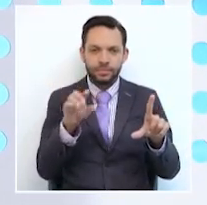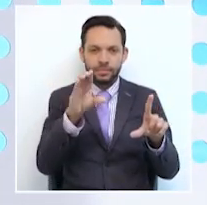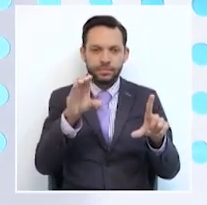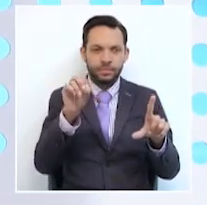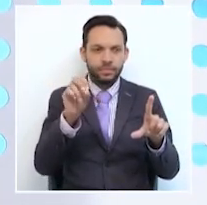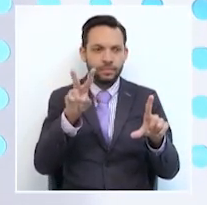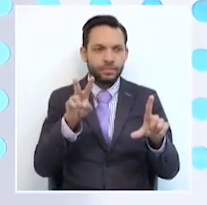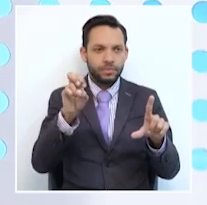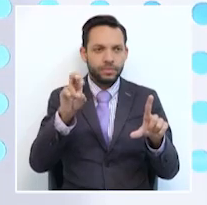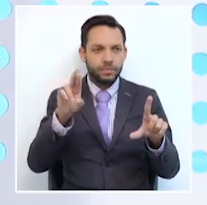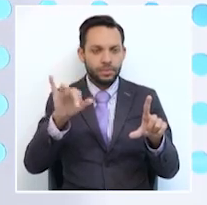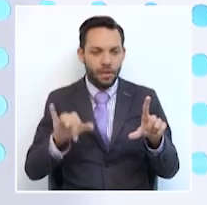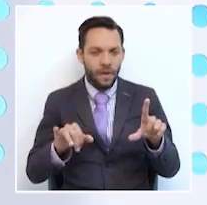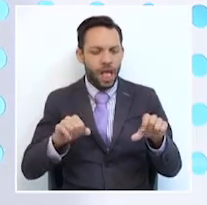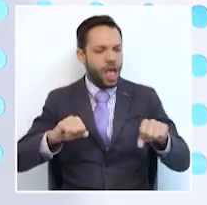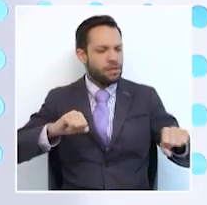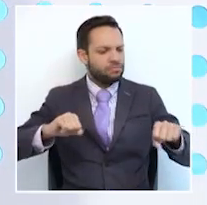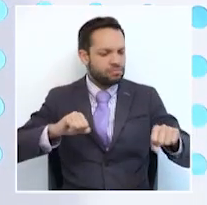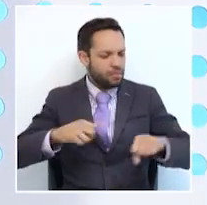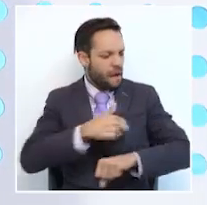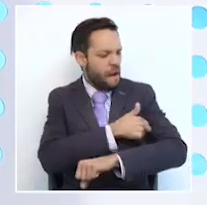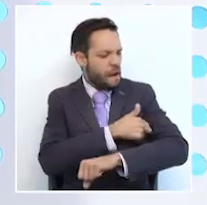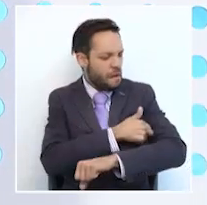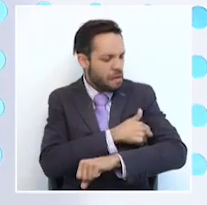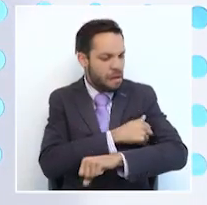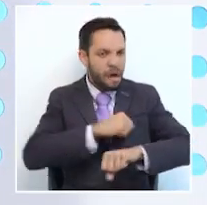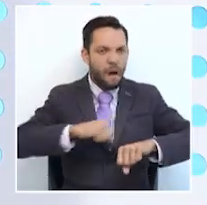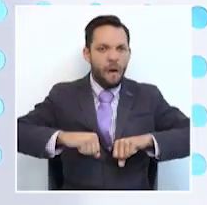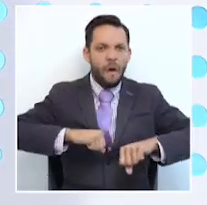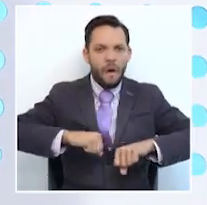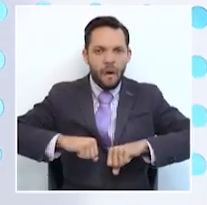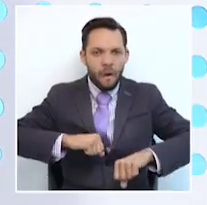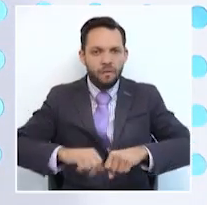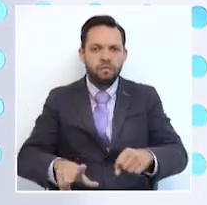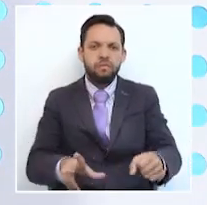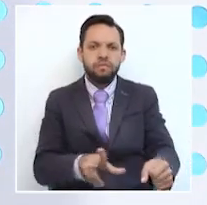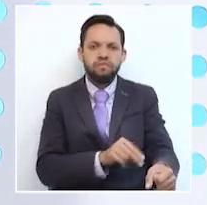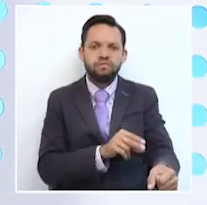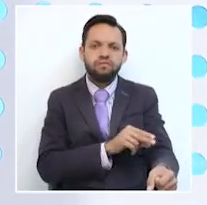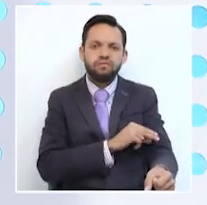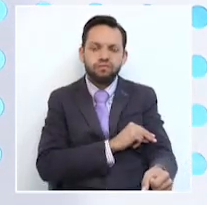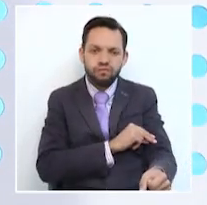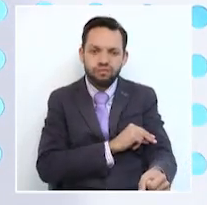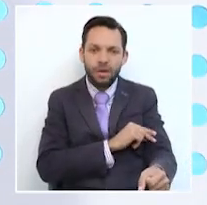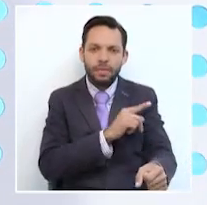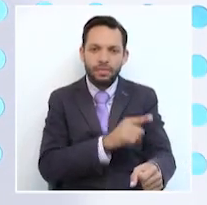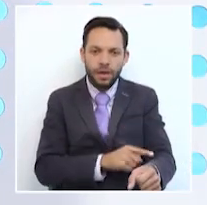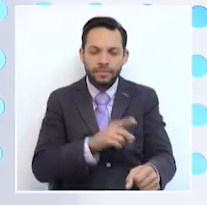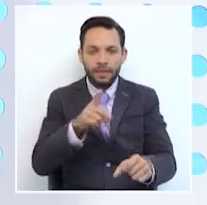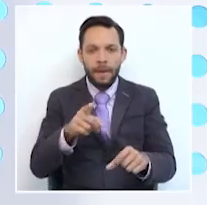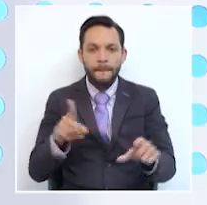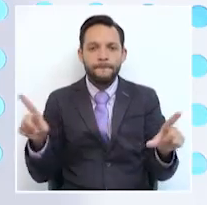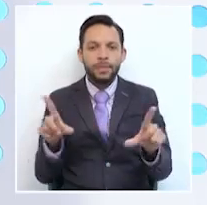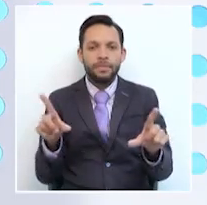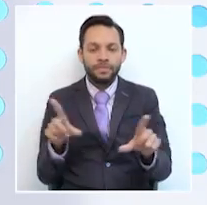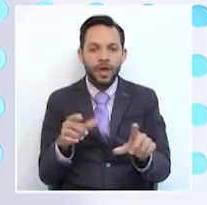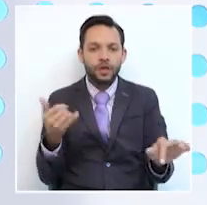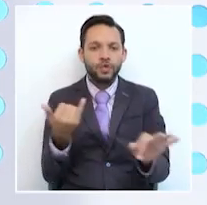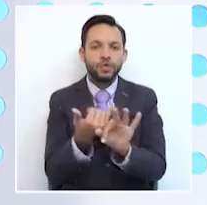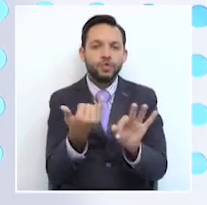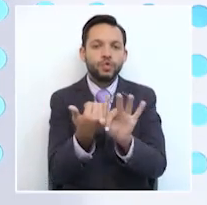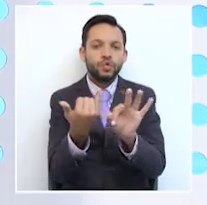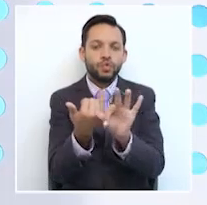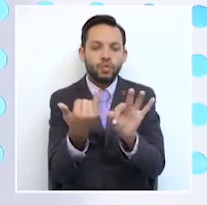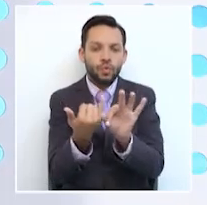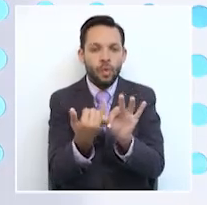energizante y para la para la anemia lo debe tener ahí línea y aparece en disco y ustedes entren en youtube y en facebook están